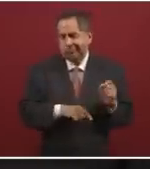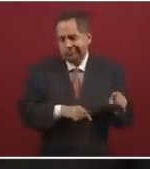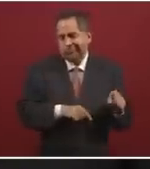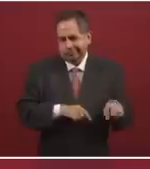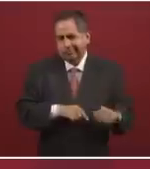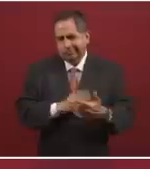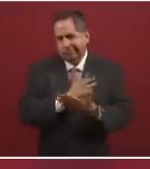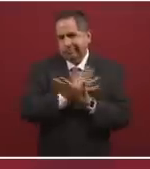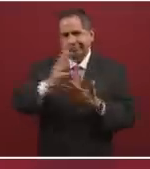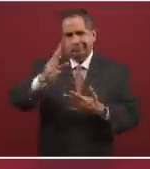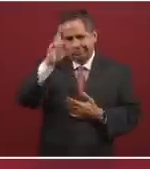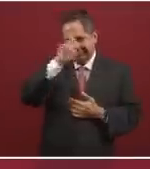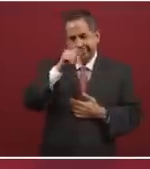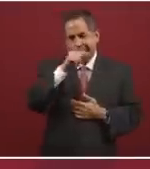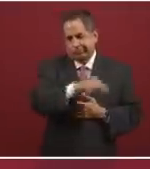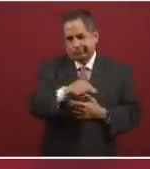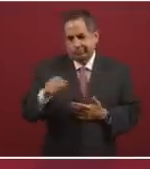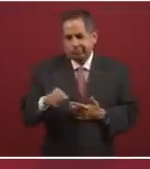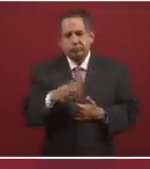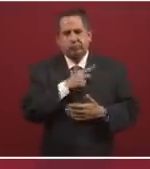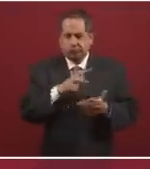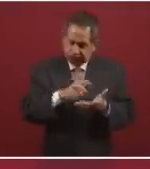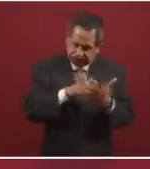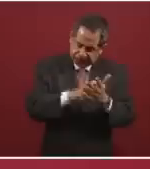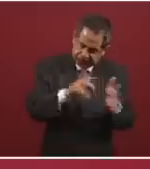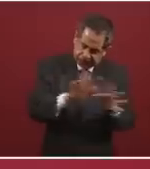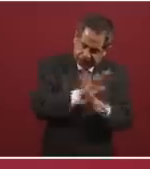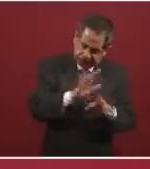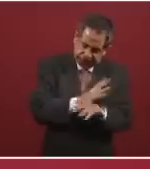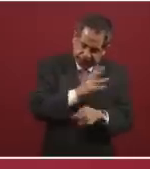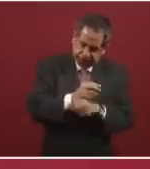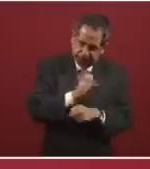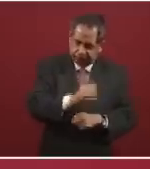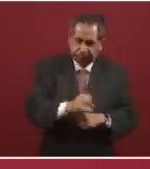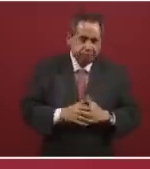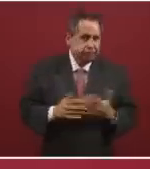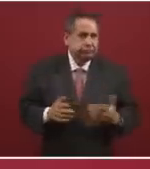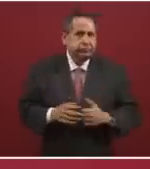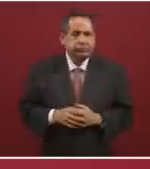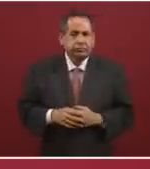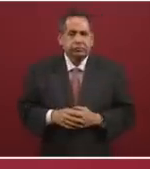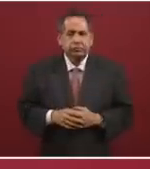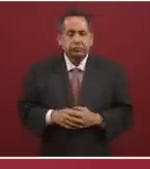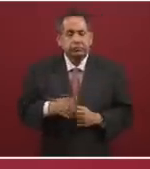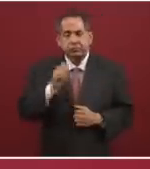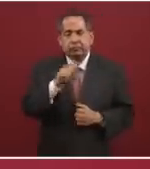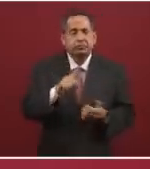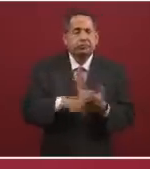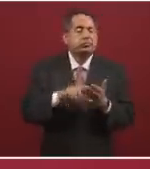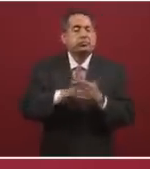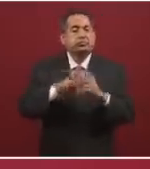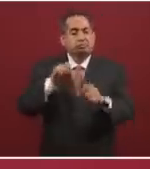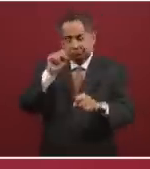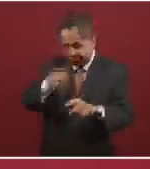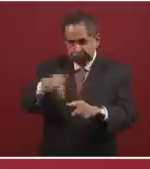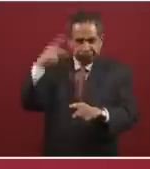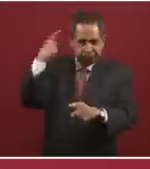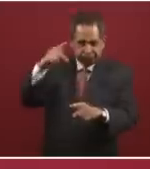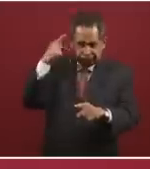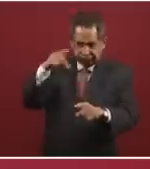excesos que había que corregir. Hablando de Puebla, o sea,